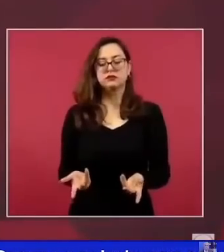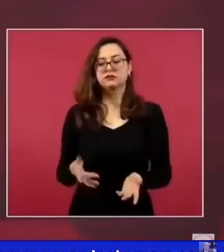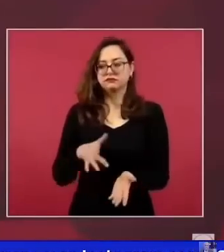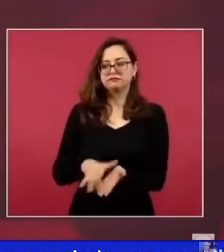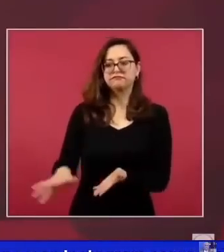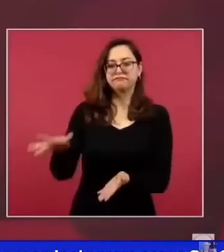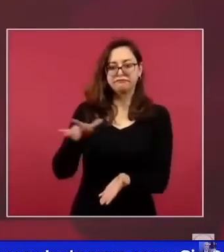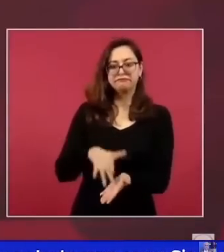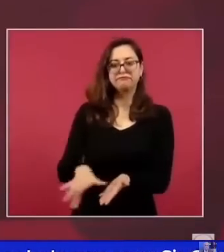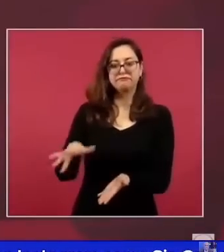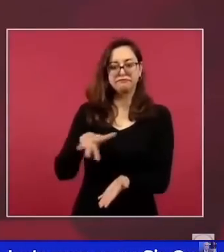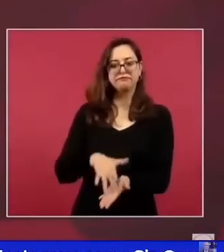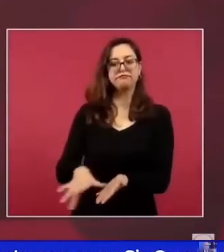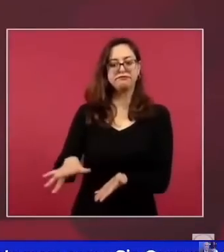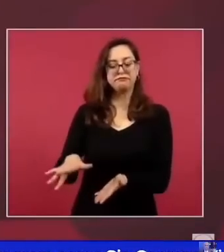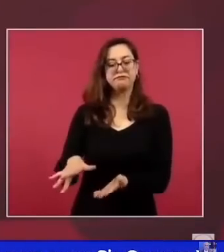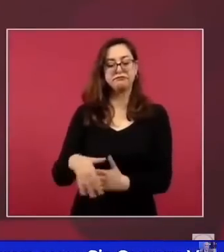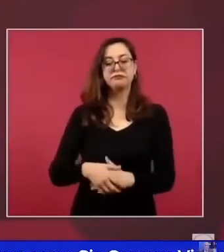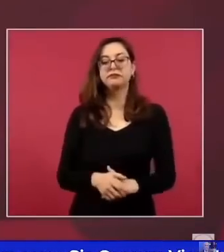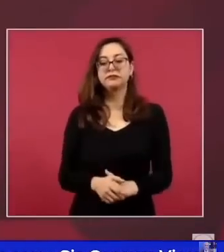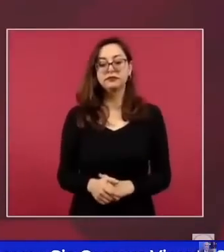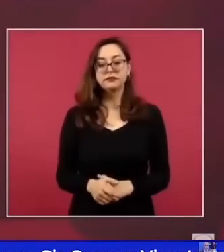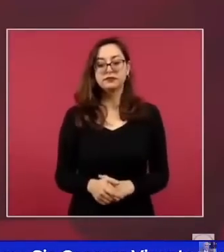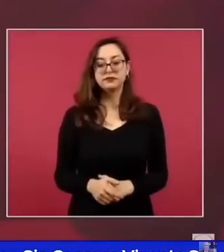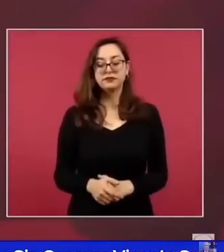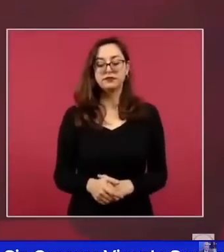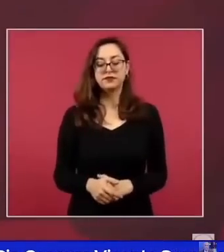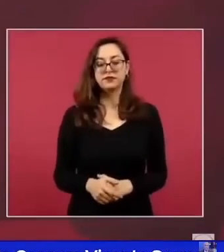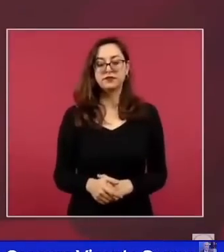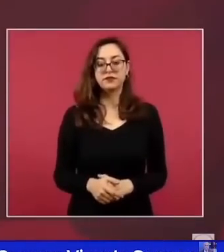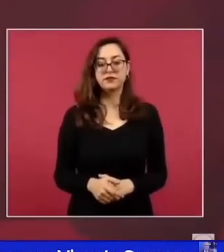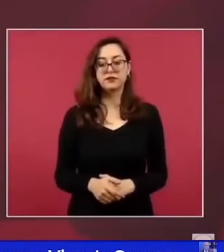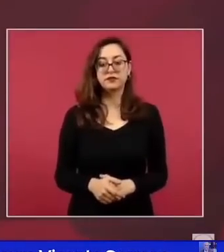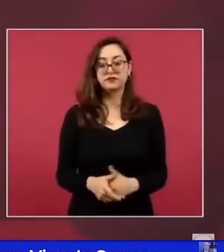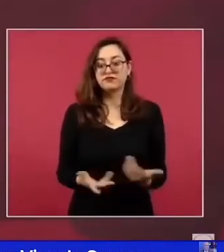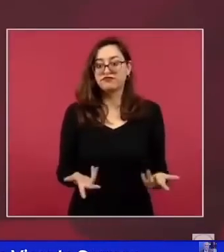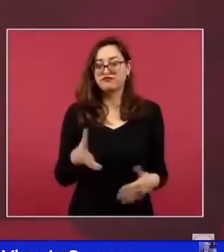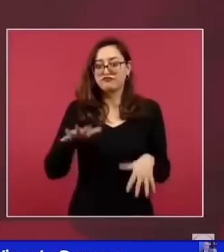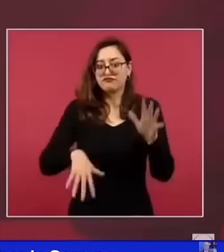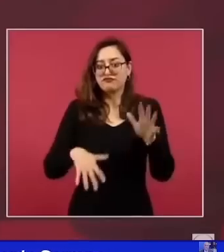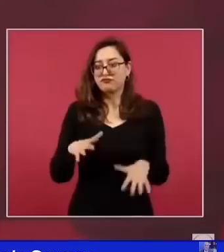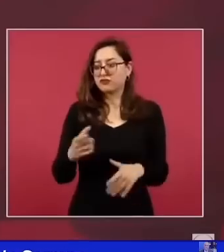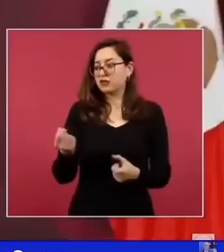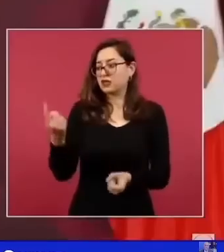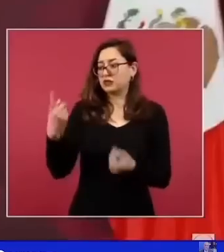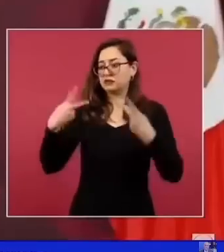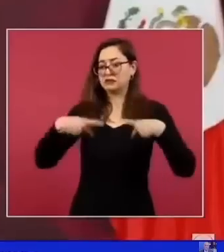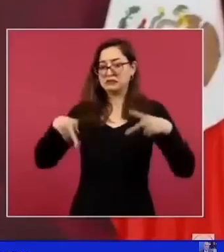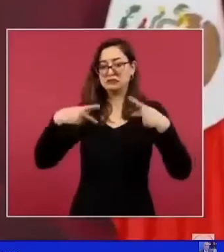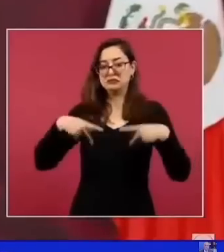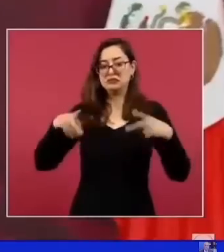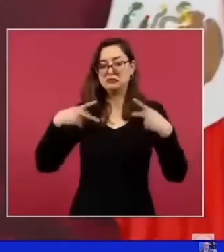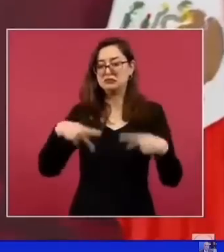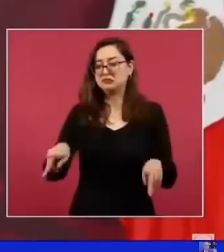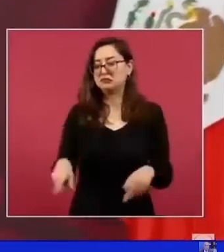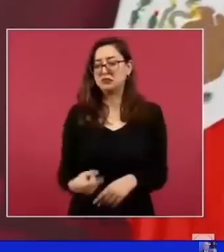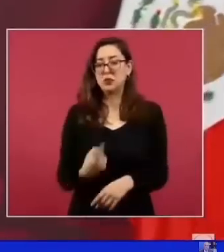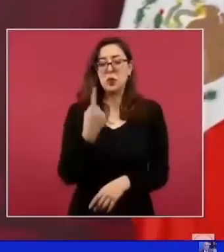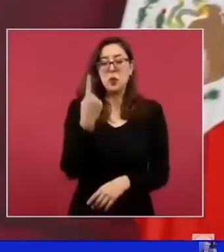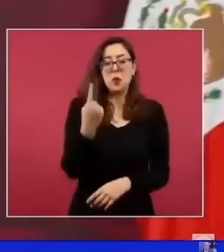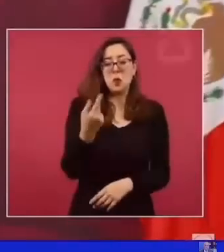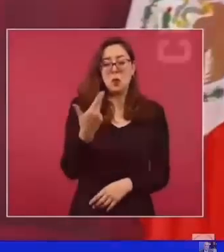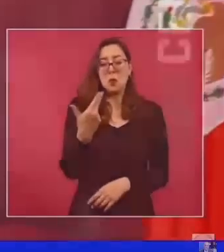del candidato, o sea, que votó por él, son 5. Y por la licenciada Piña, 3 abogados,